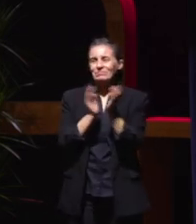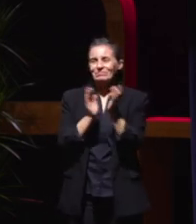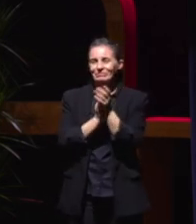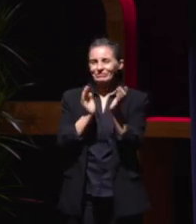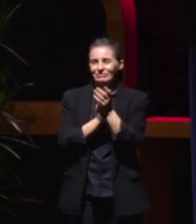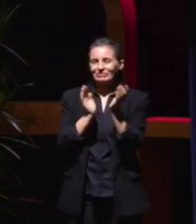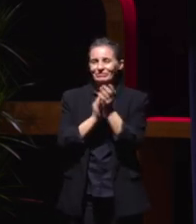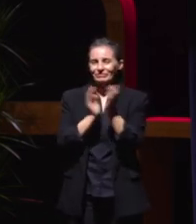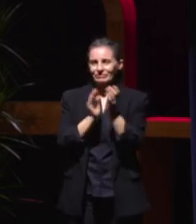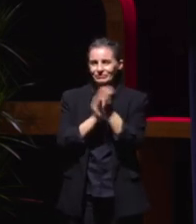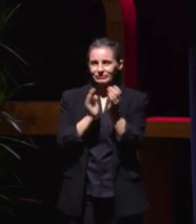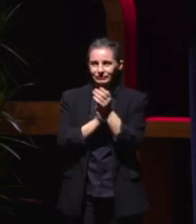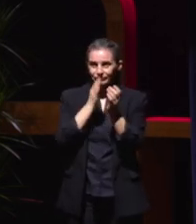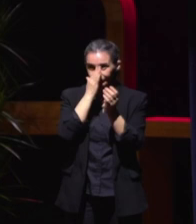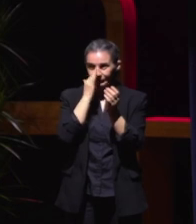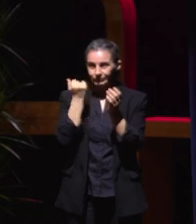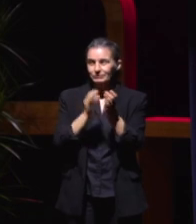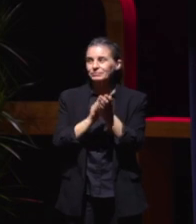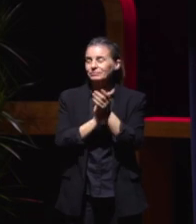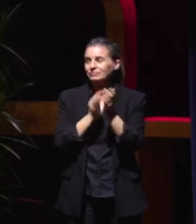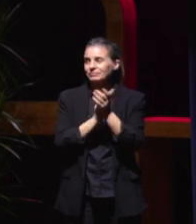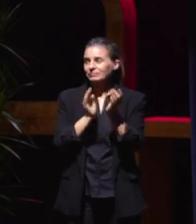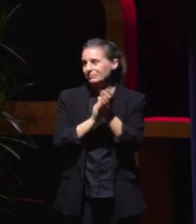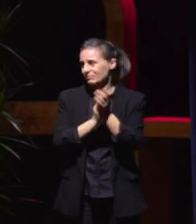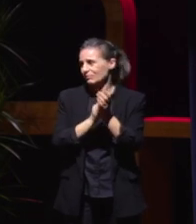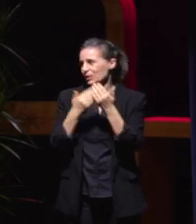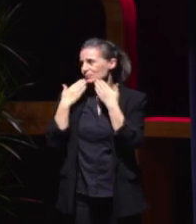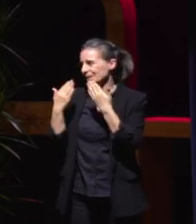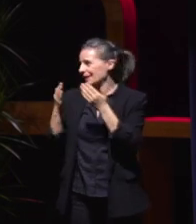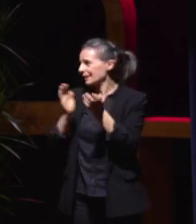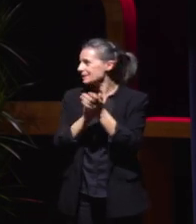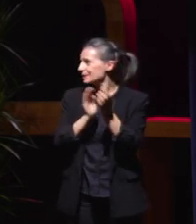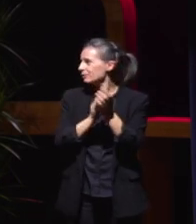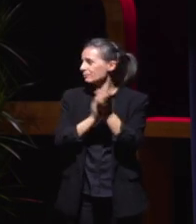María pues ala Muchas gracias